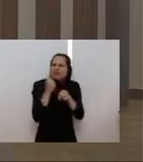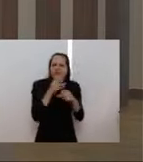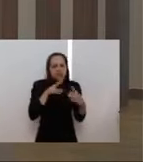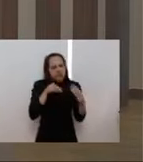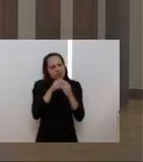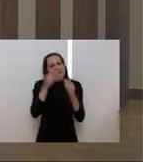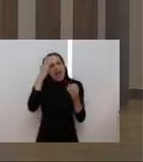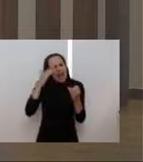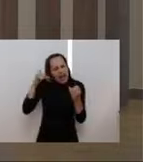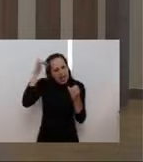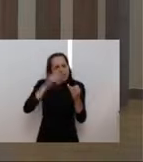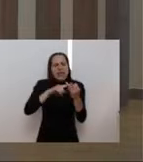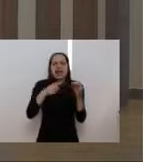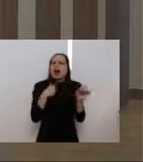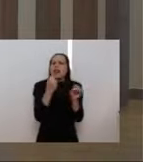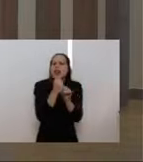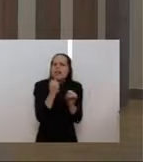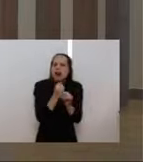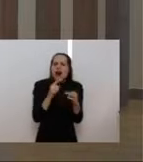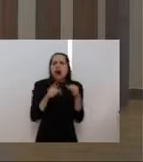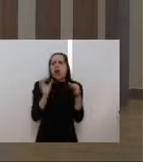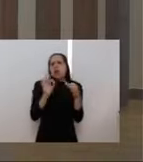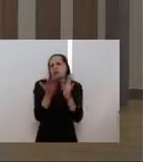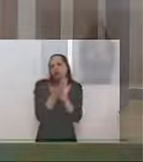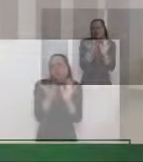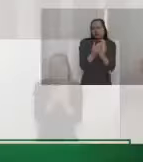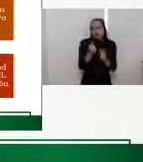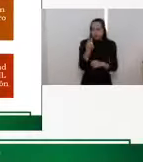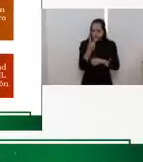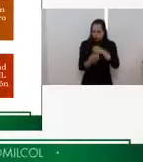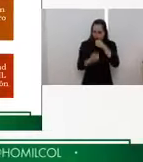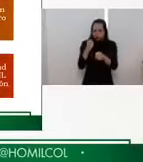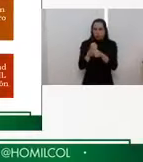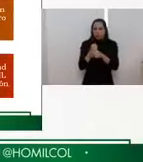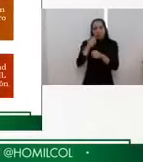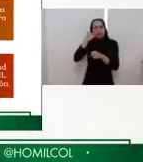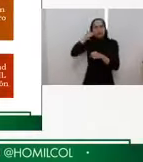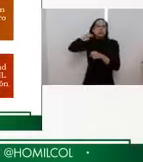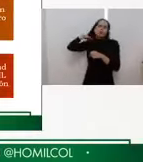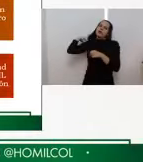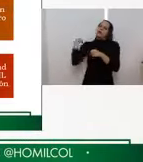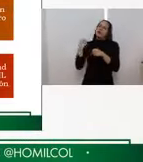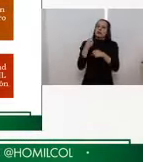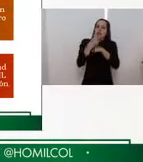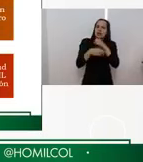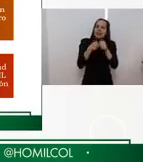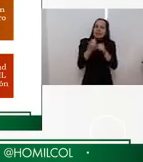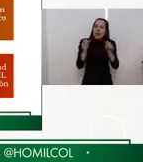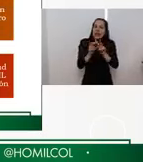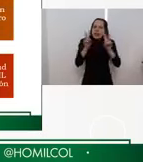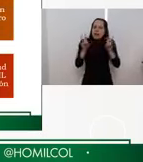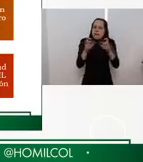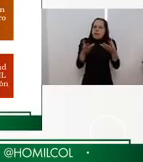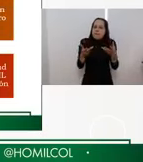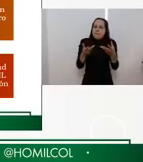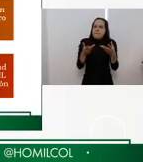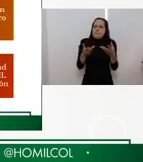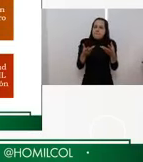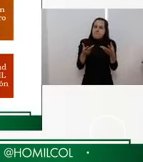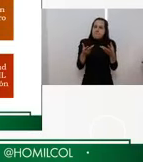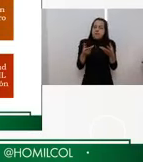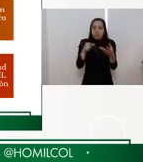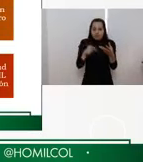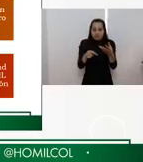académicas o de estudiante durante tres años consecutivos este programa de trasplante ha tenido un se ha ubicado